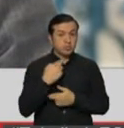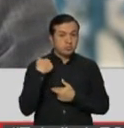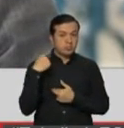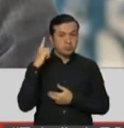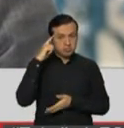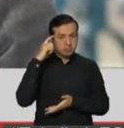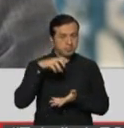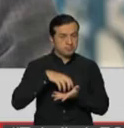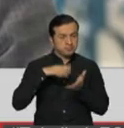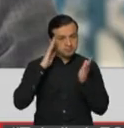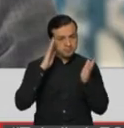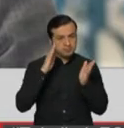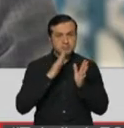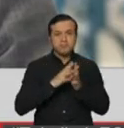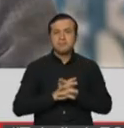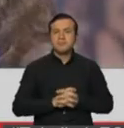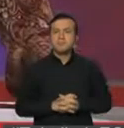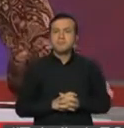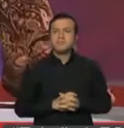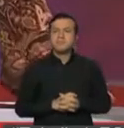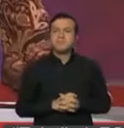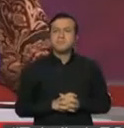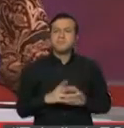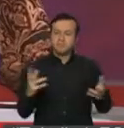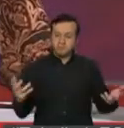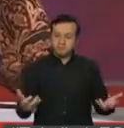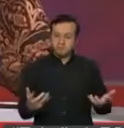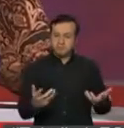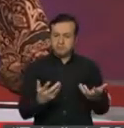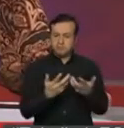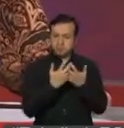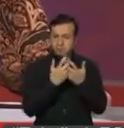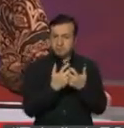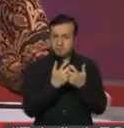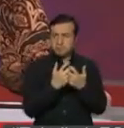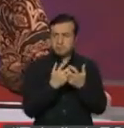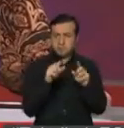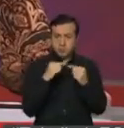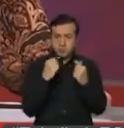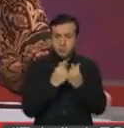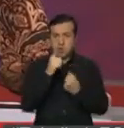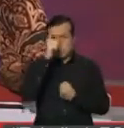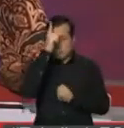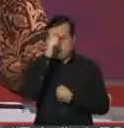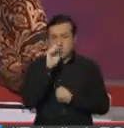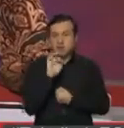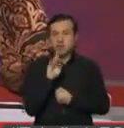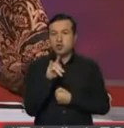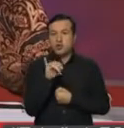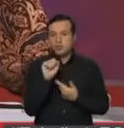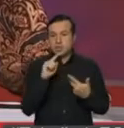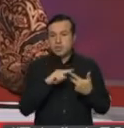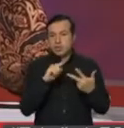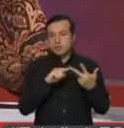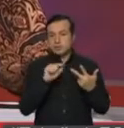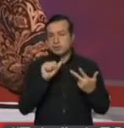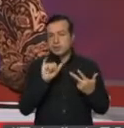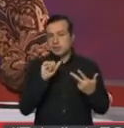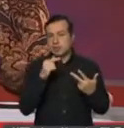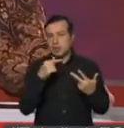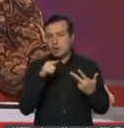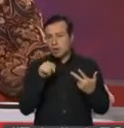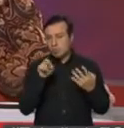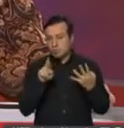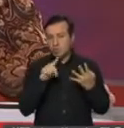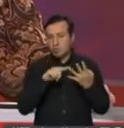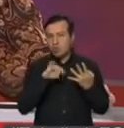Estado. Canciller, esta coalición contra el COVID-19 está conformada por Alemania, Etiopía, Singapur, Jordania y, por supuesto, como